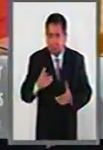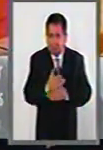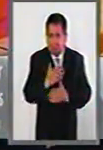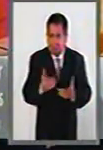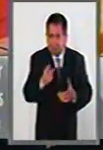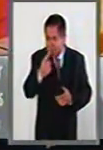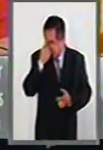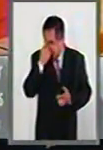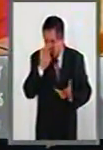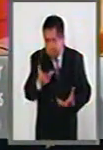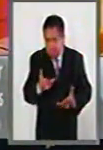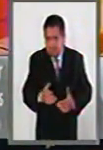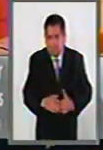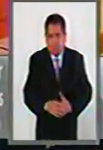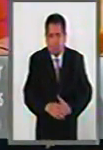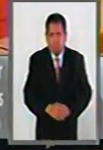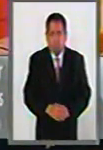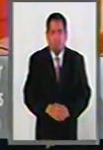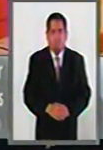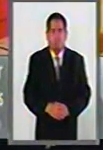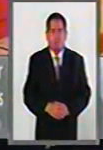¿Qué es eso?